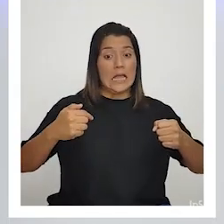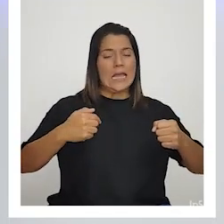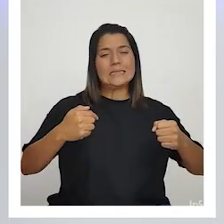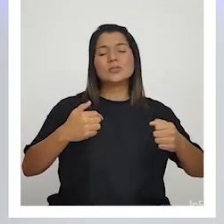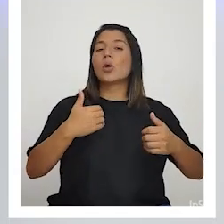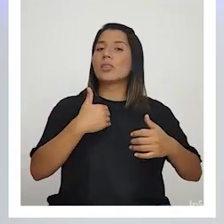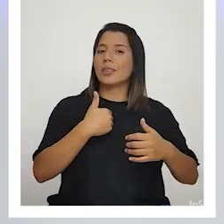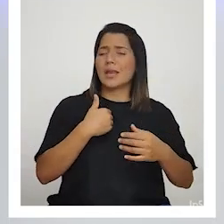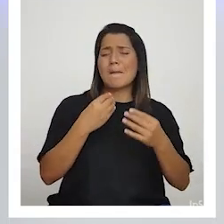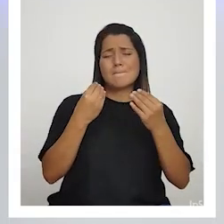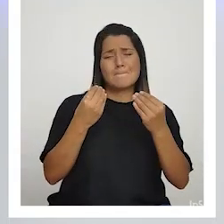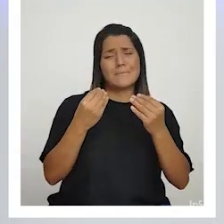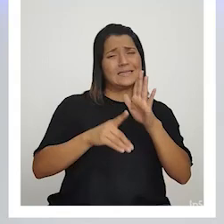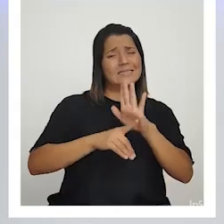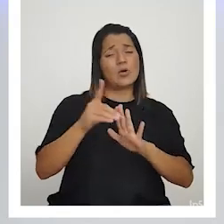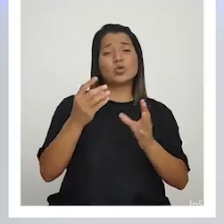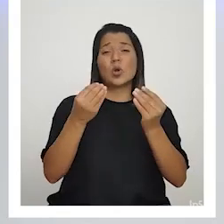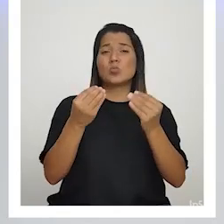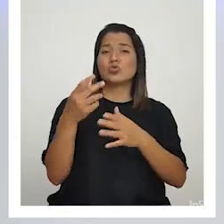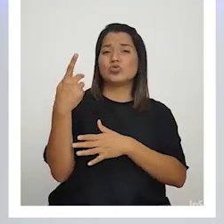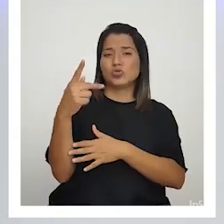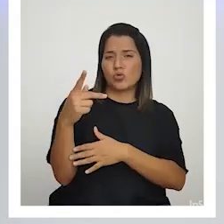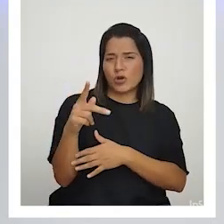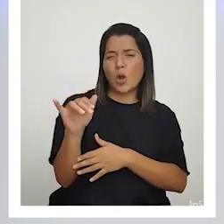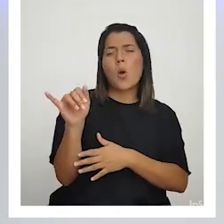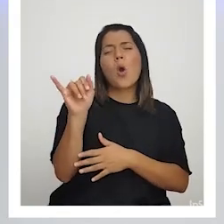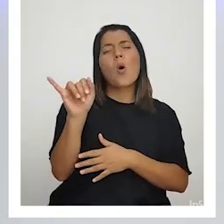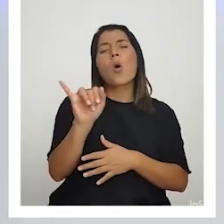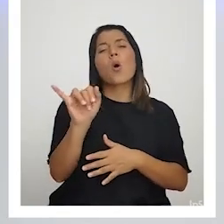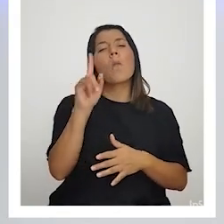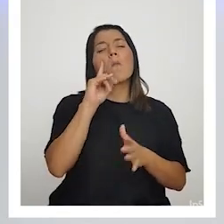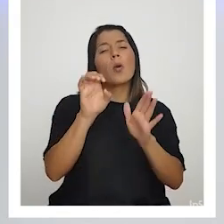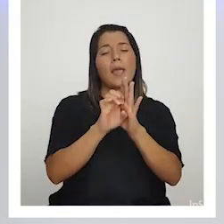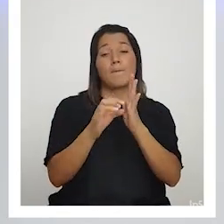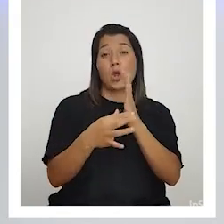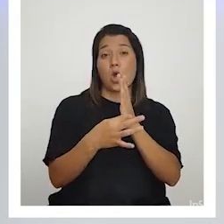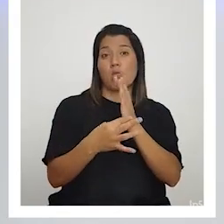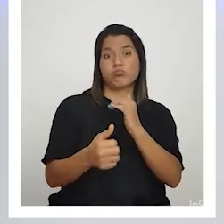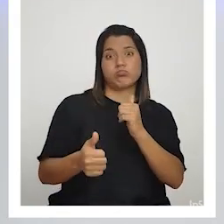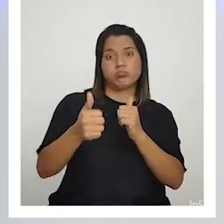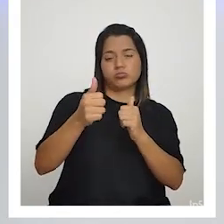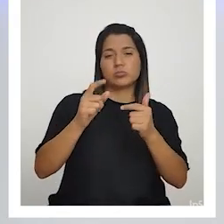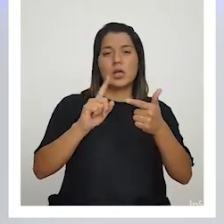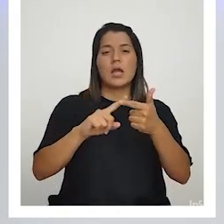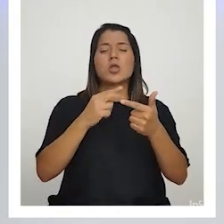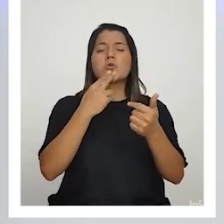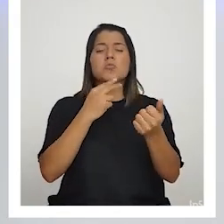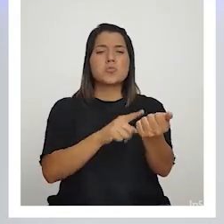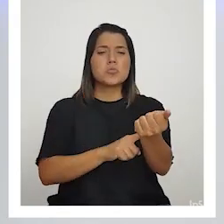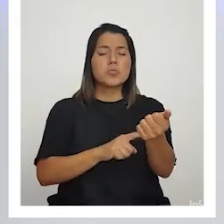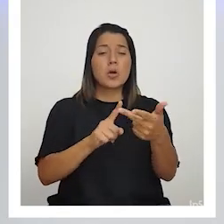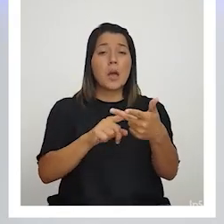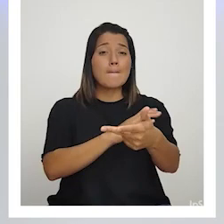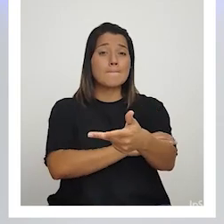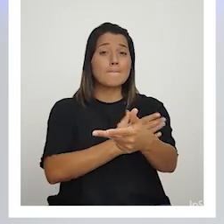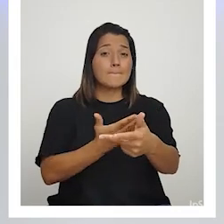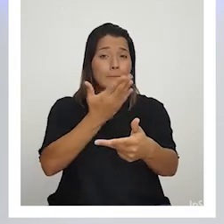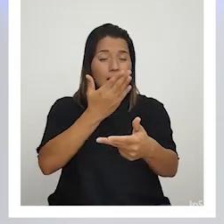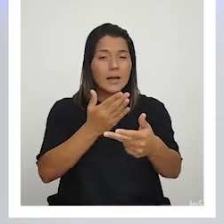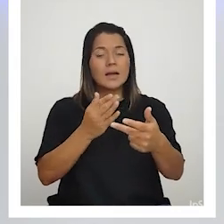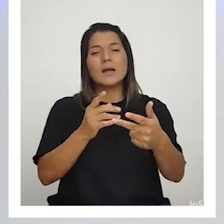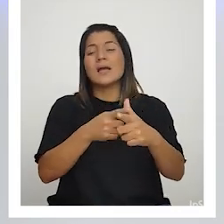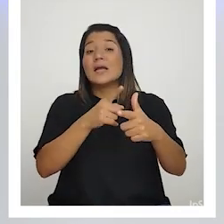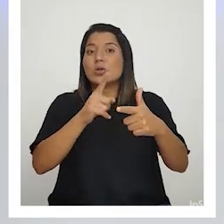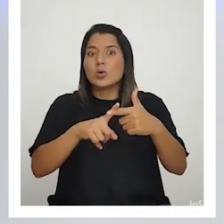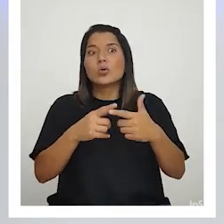riesgo desencadenantes en colesterol alto, dislipidemias, diabetes, presión alta. Entonces, vemos un factor